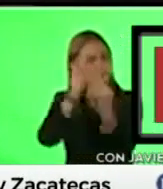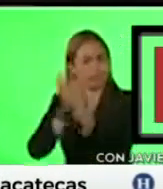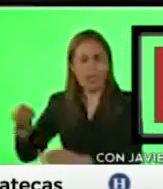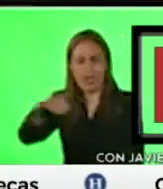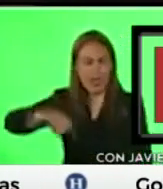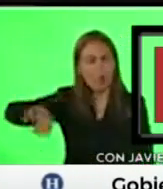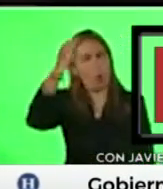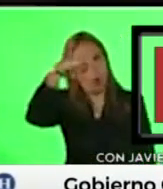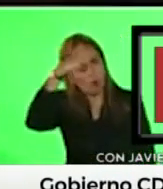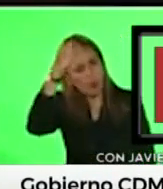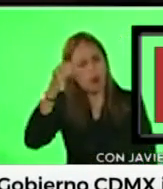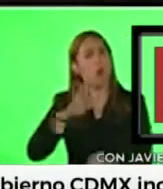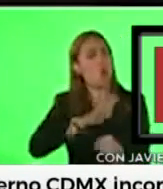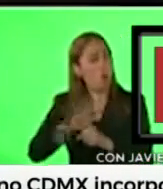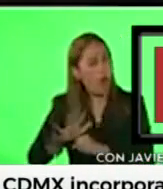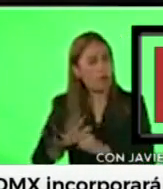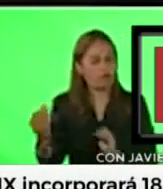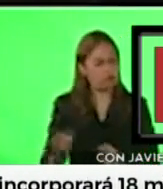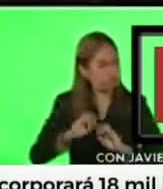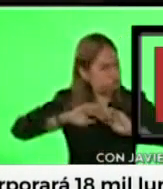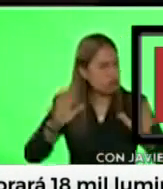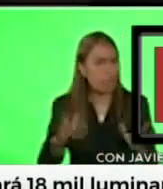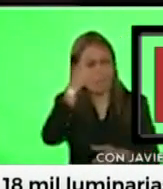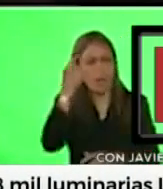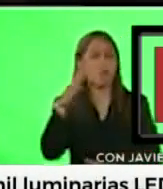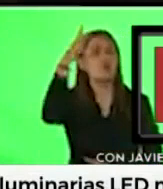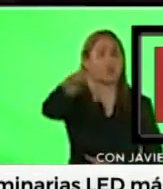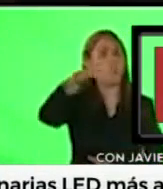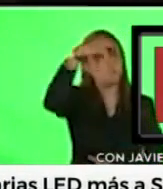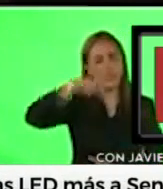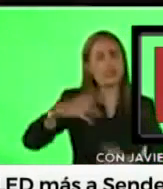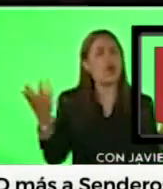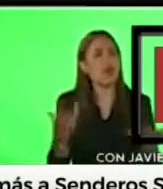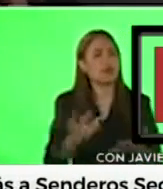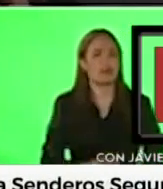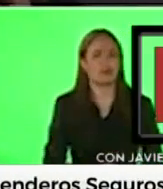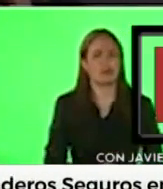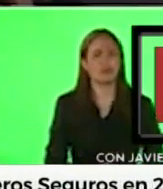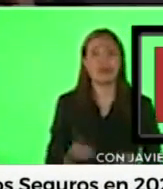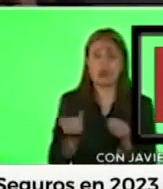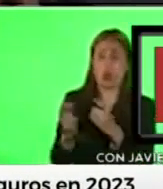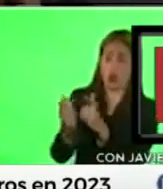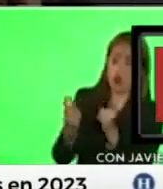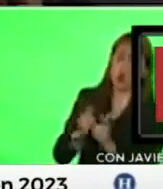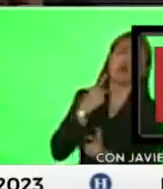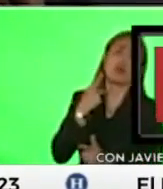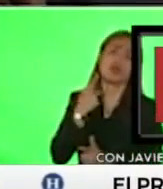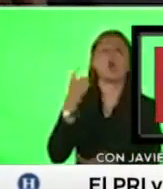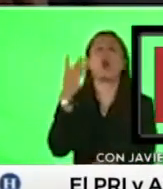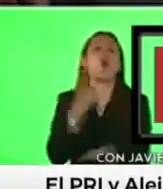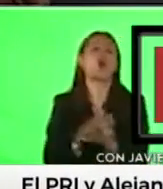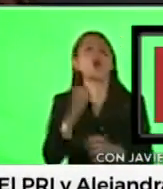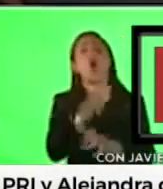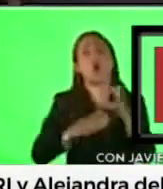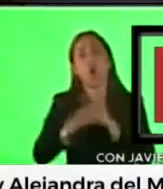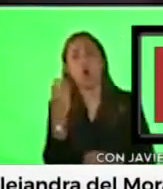misma metodología. Me tocó invitado a uno, por eso lo sé. Entonces, todas estas cosas están como interesantes, están diferentes, como muy bien señalabas.